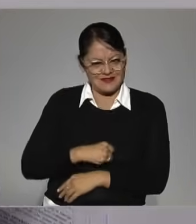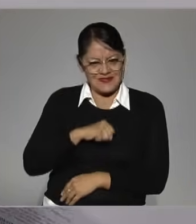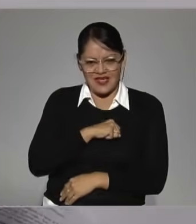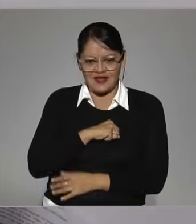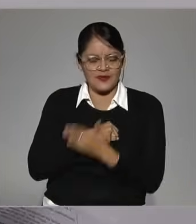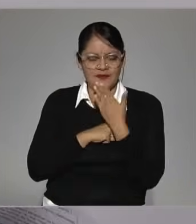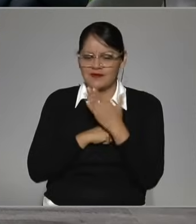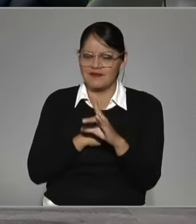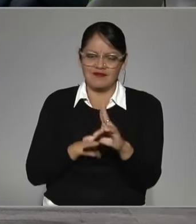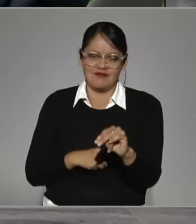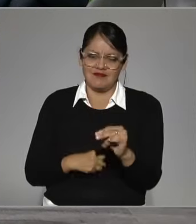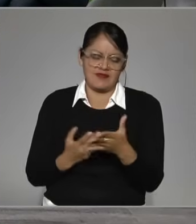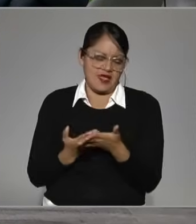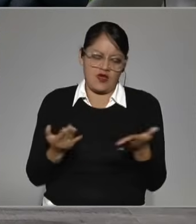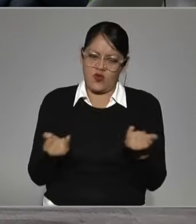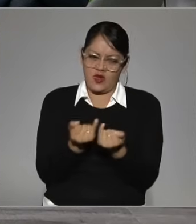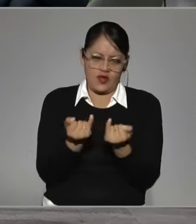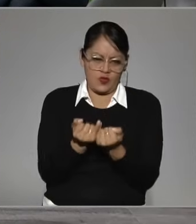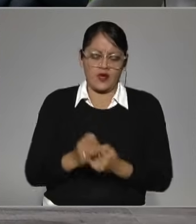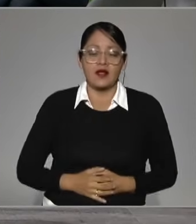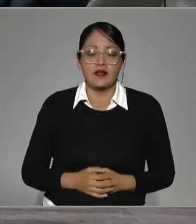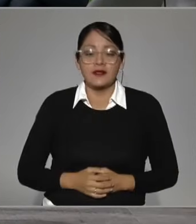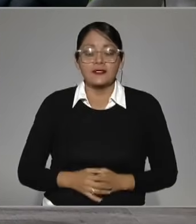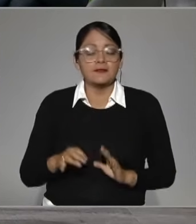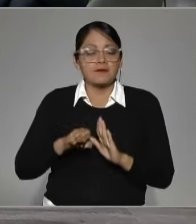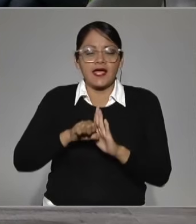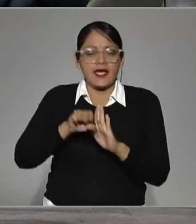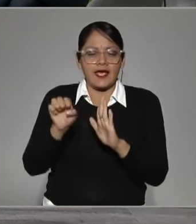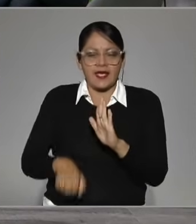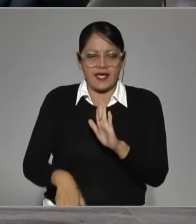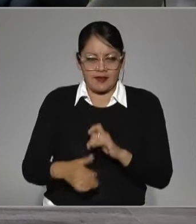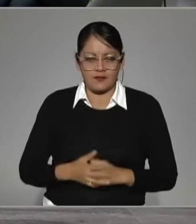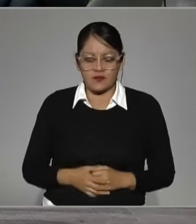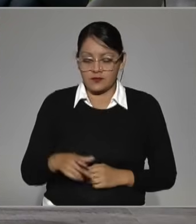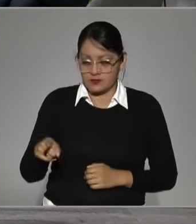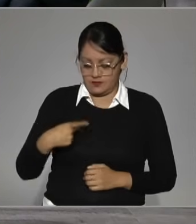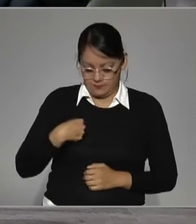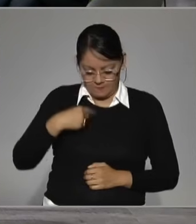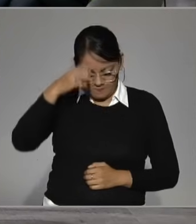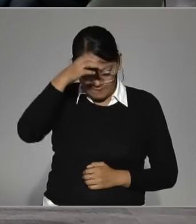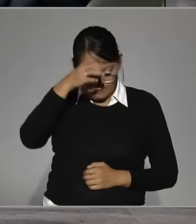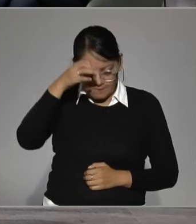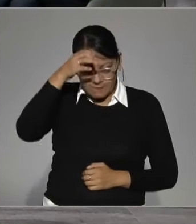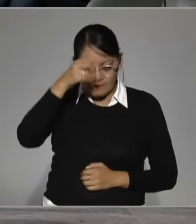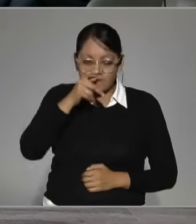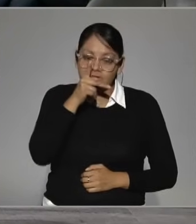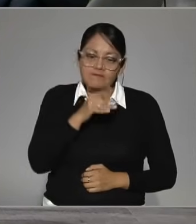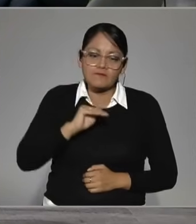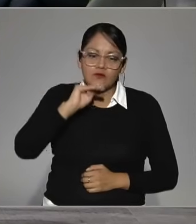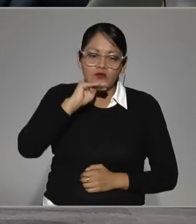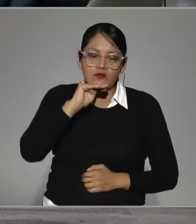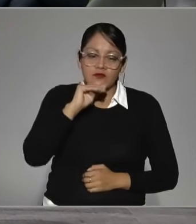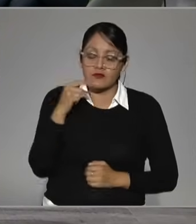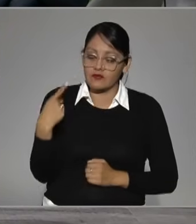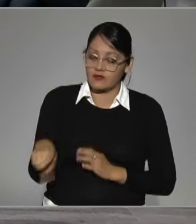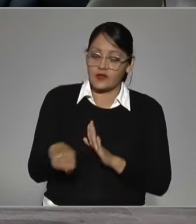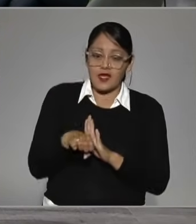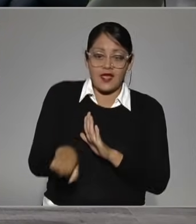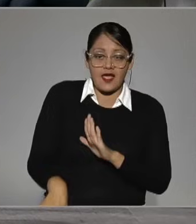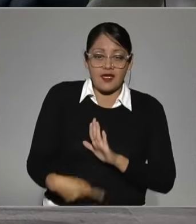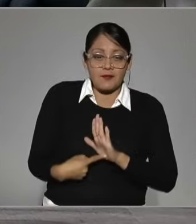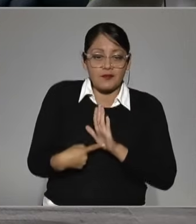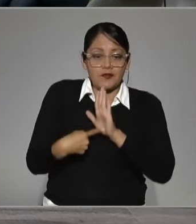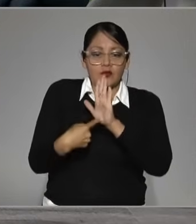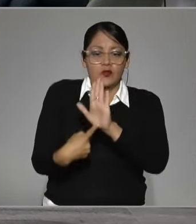Ahora, no. Ahora también la parte del ejemplo, la conciencia que deben tener los papás de que con su ejemplo